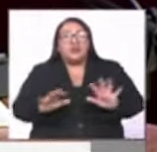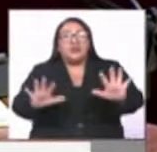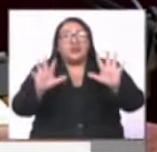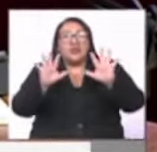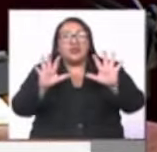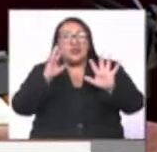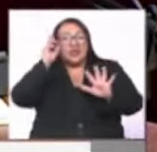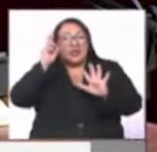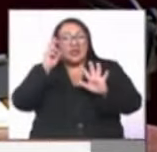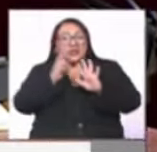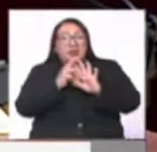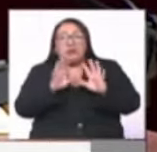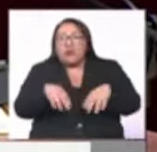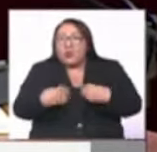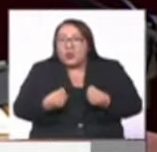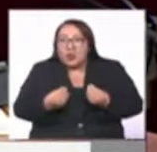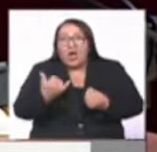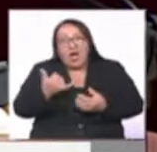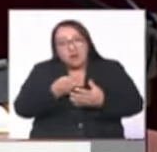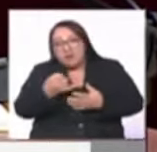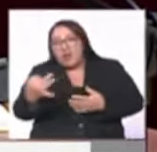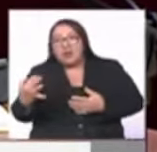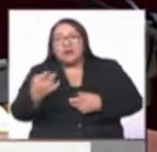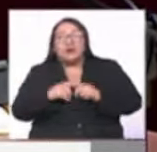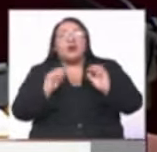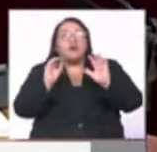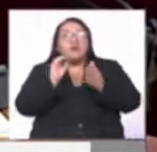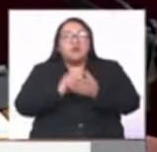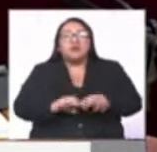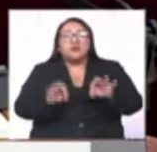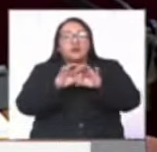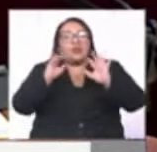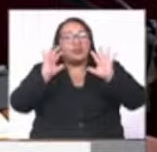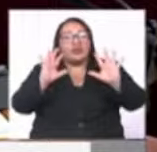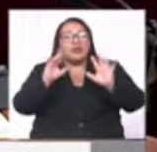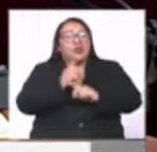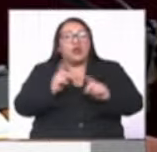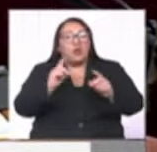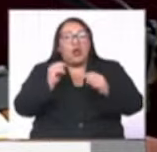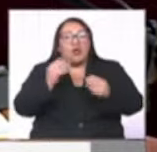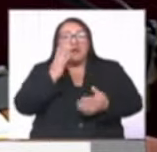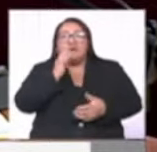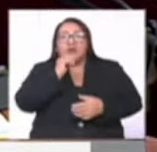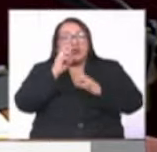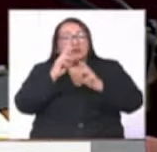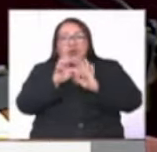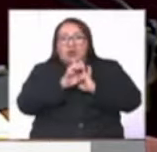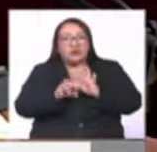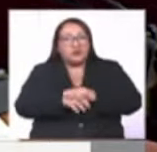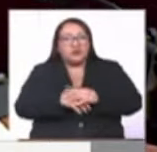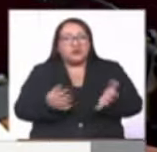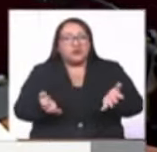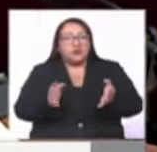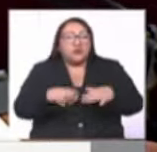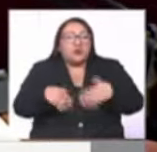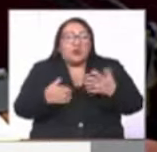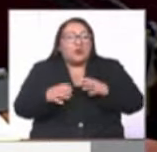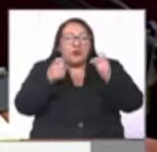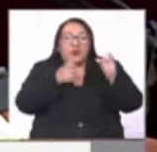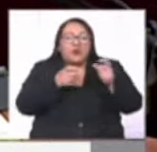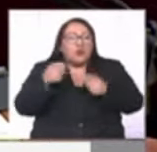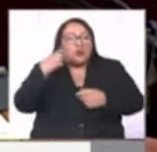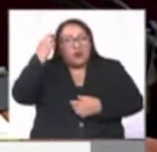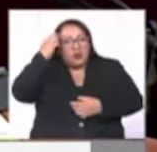razones hay más pero hemos planteado 10 razones que justifican que no haya infracción constitucional No puede haber control